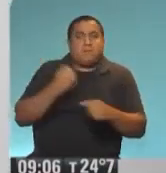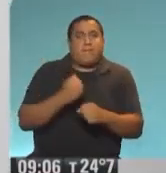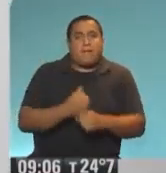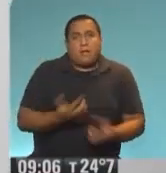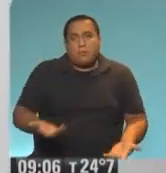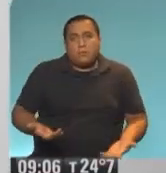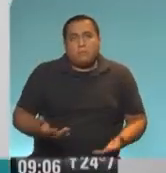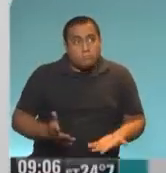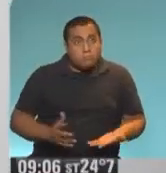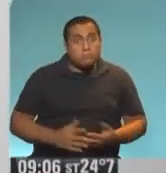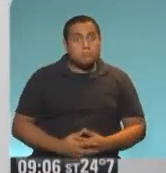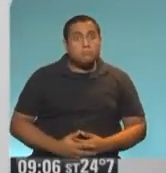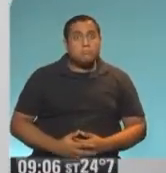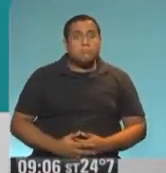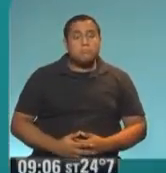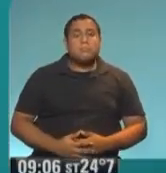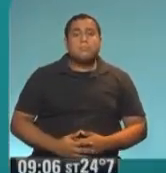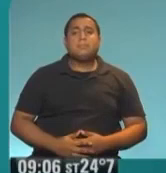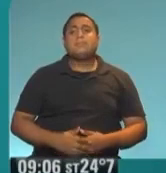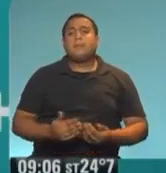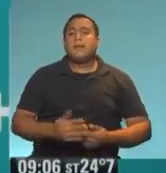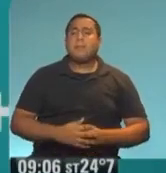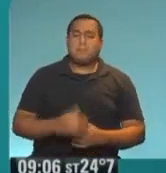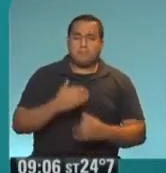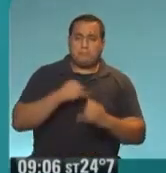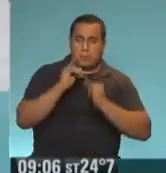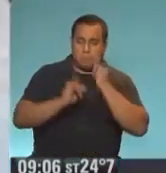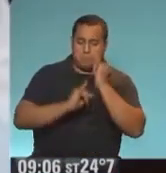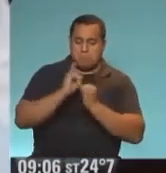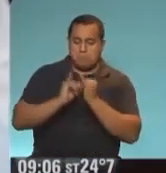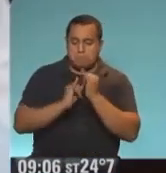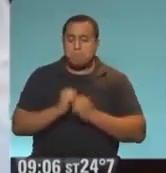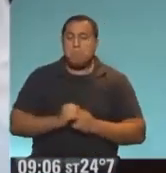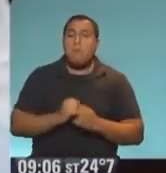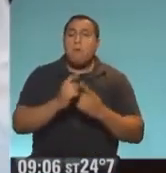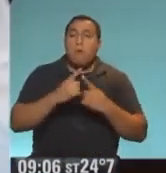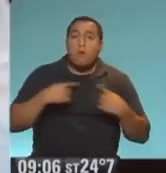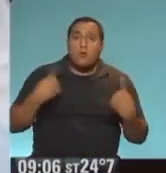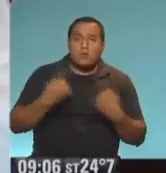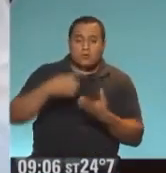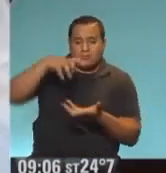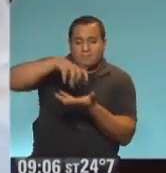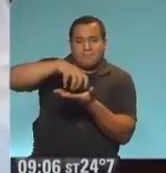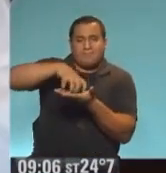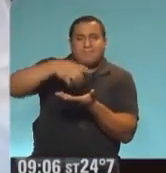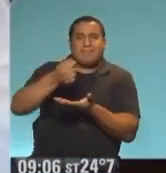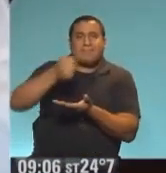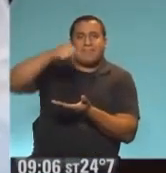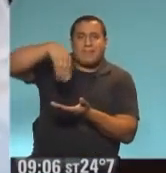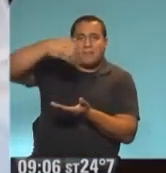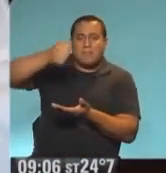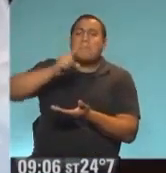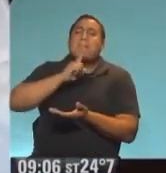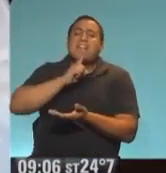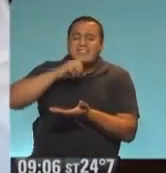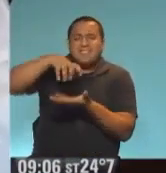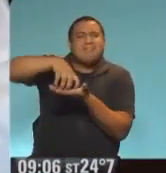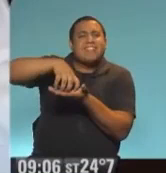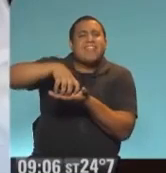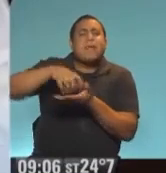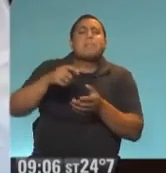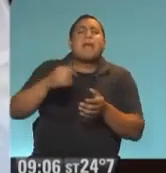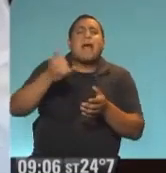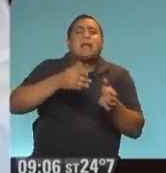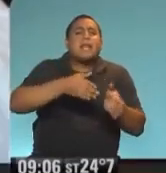¿no? Natalia, mire, yo le voy a decir algo. Nosotros tenemos una ANMAT que tiene lo que se llama nivel 4. Nivel 4 es la